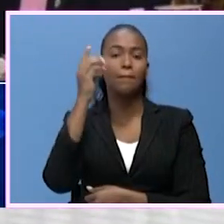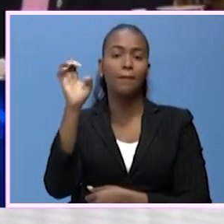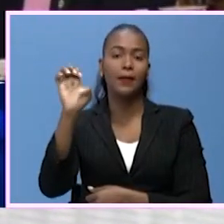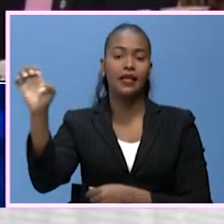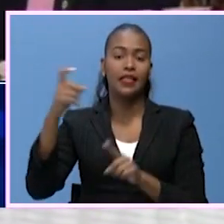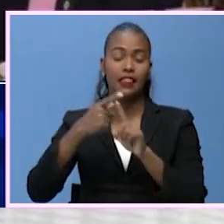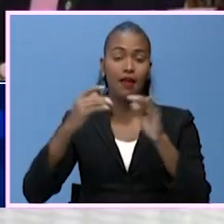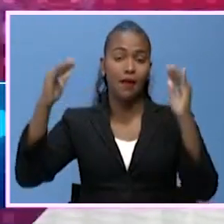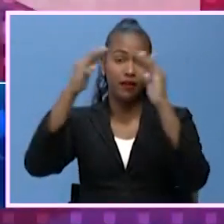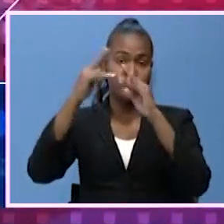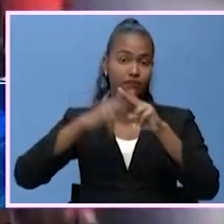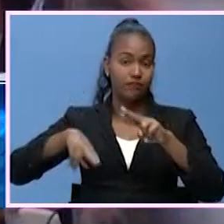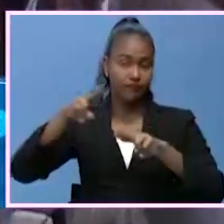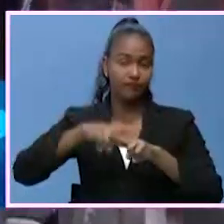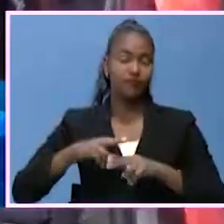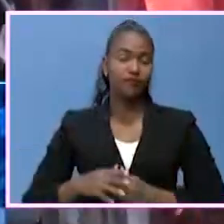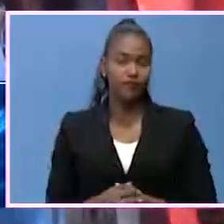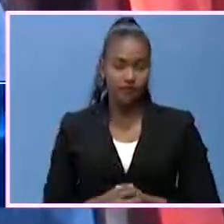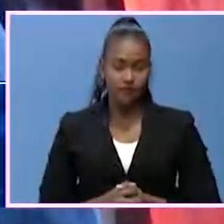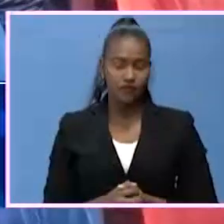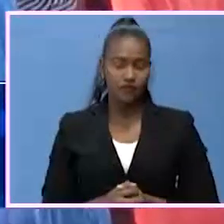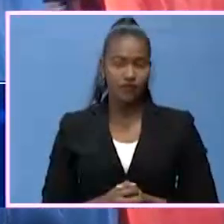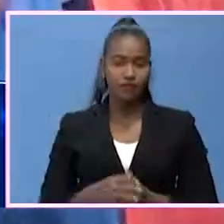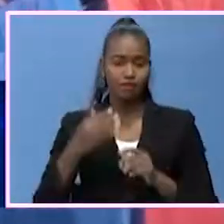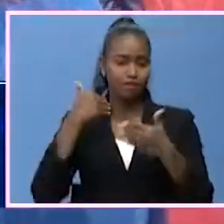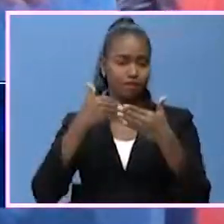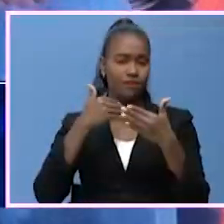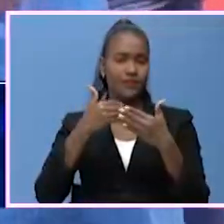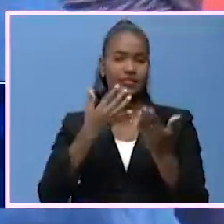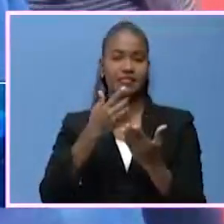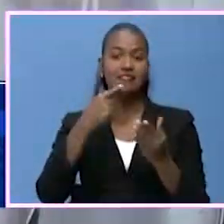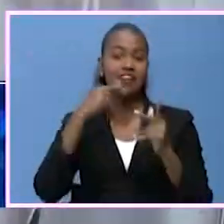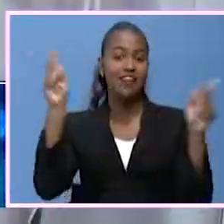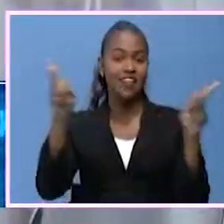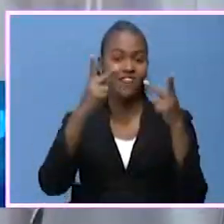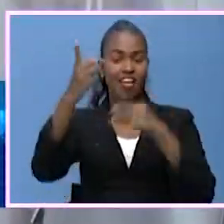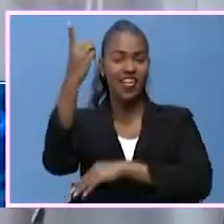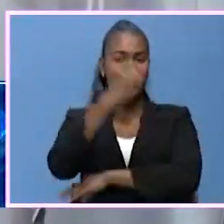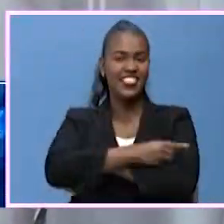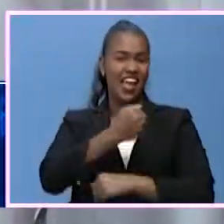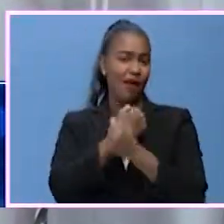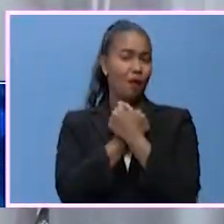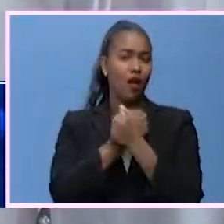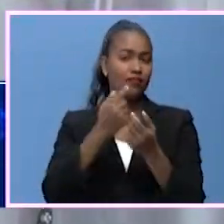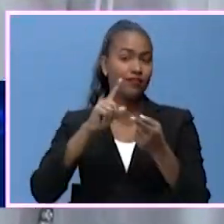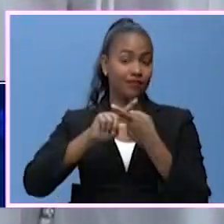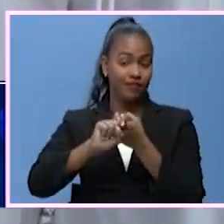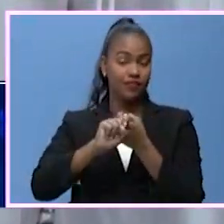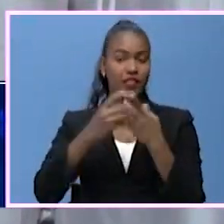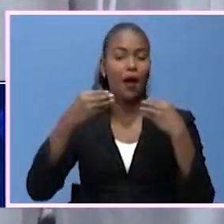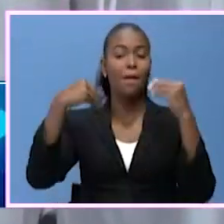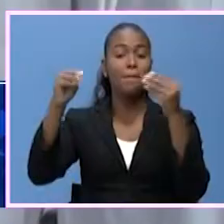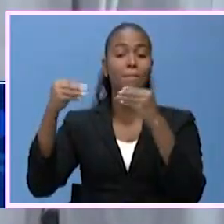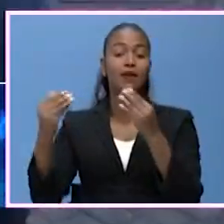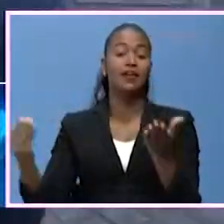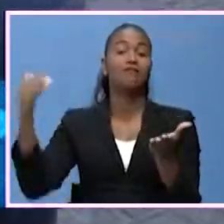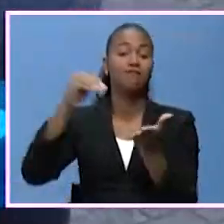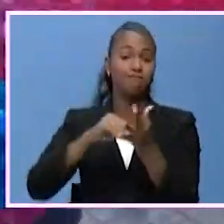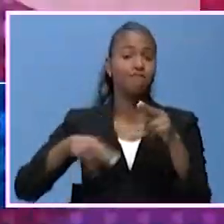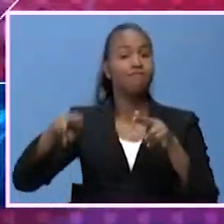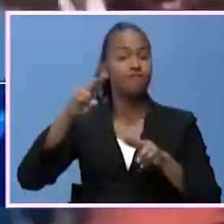Palacio Nacional. En víspera de la tradicional celebración del Día de San Valentín, el comercio se